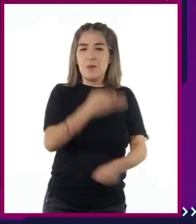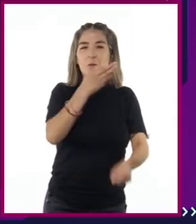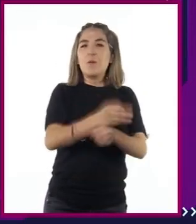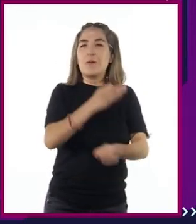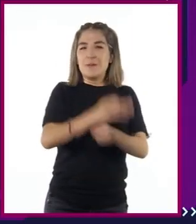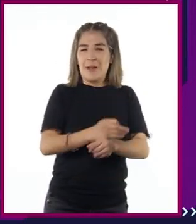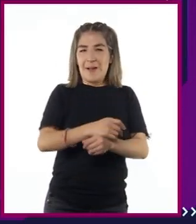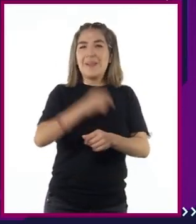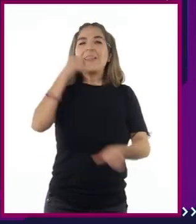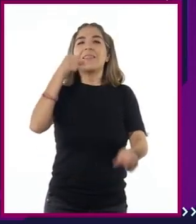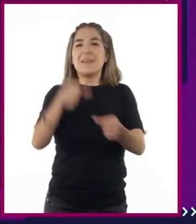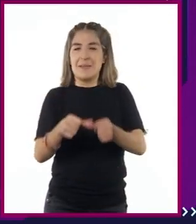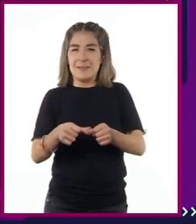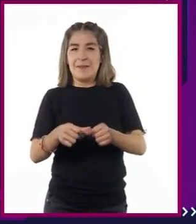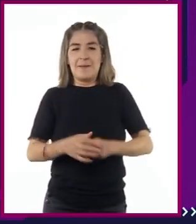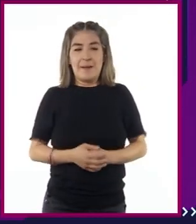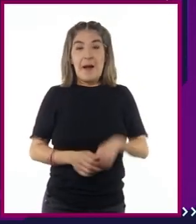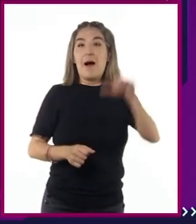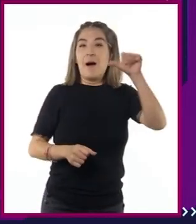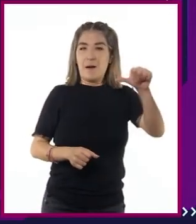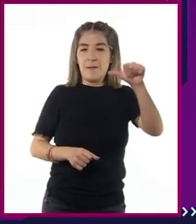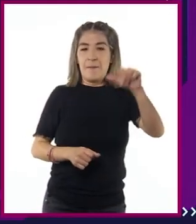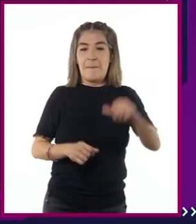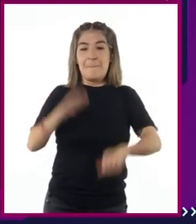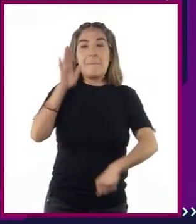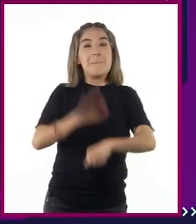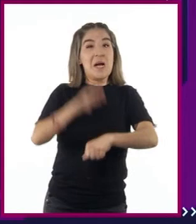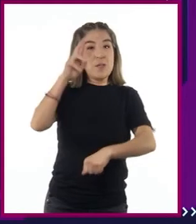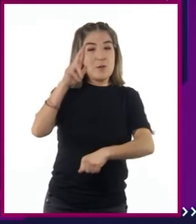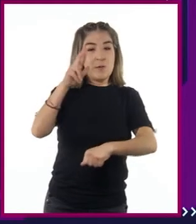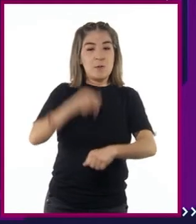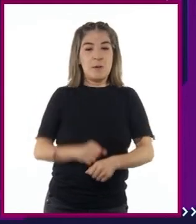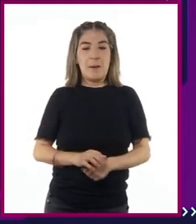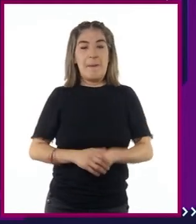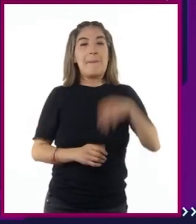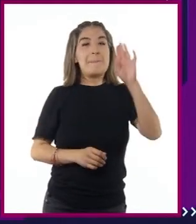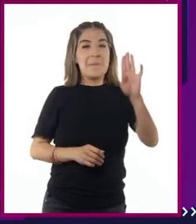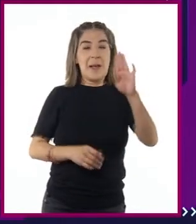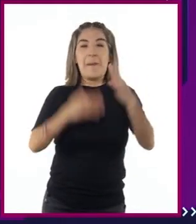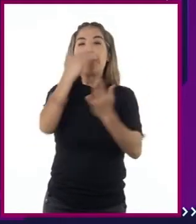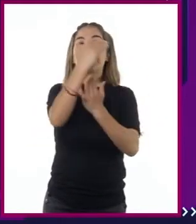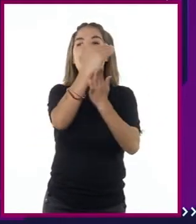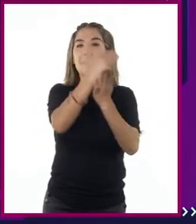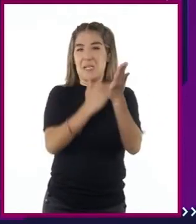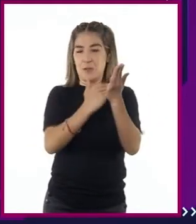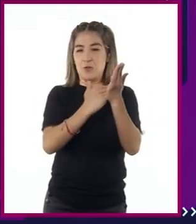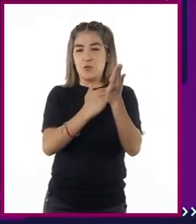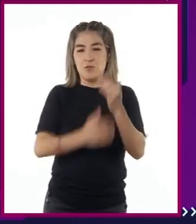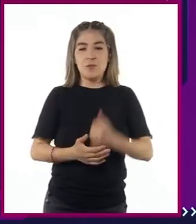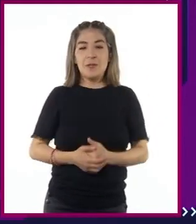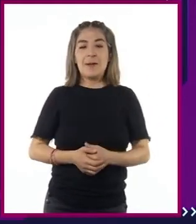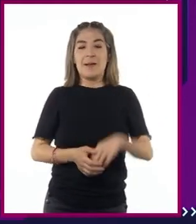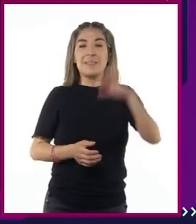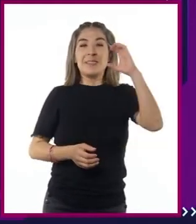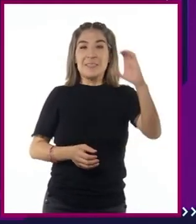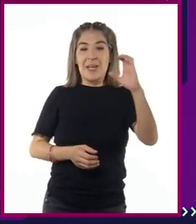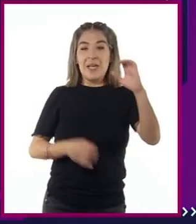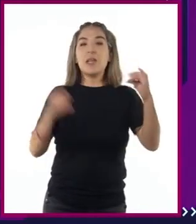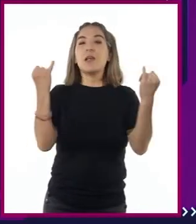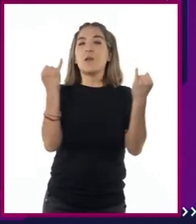los incisos. A mayor, B menor, C